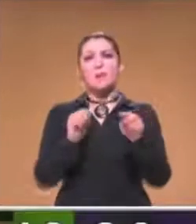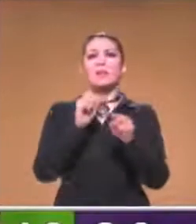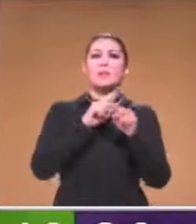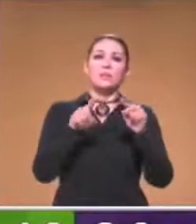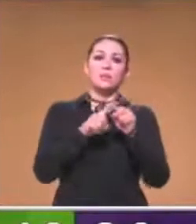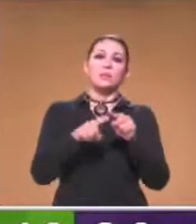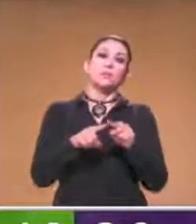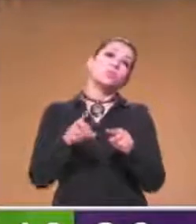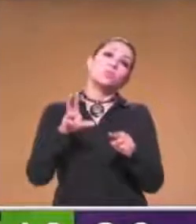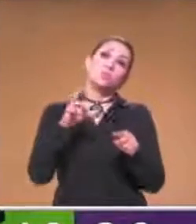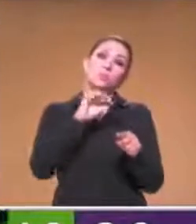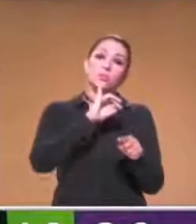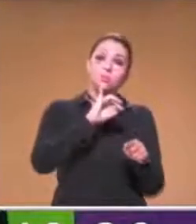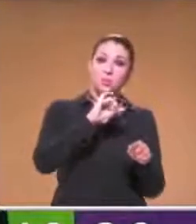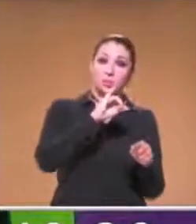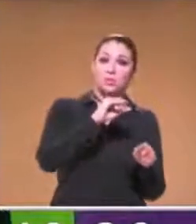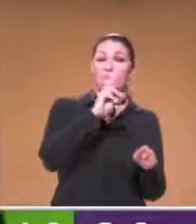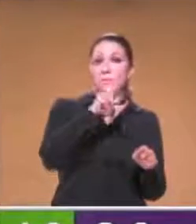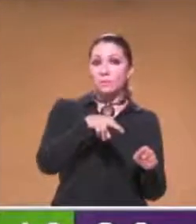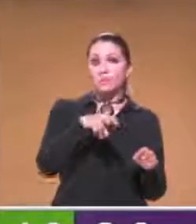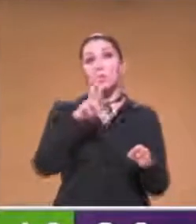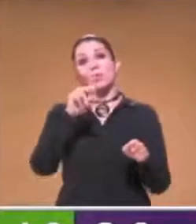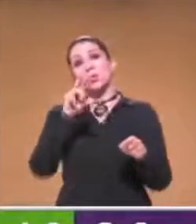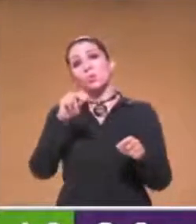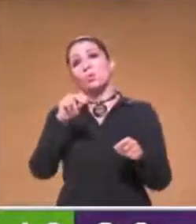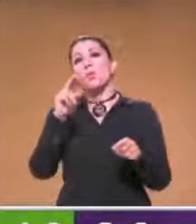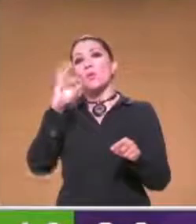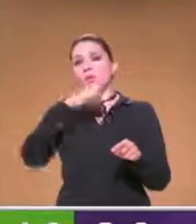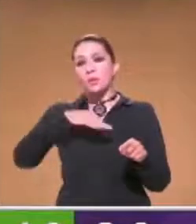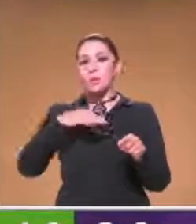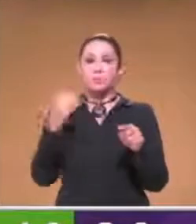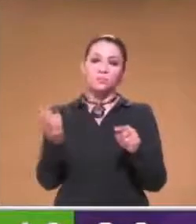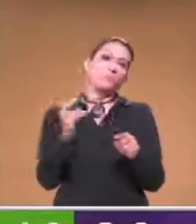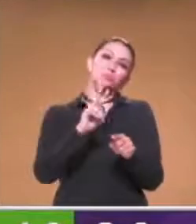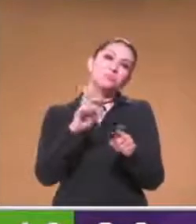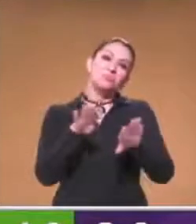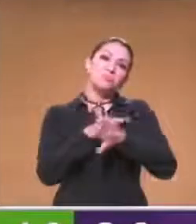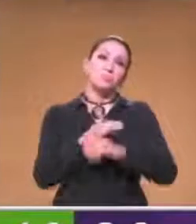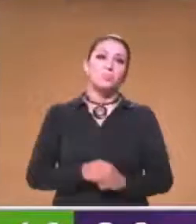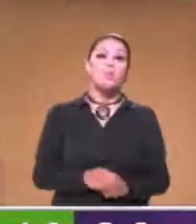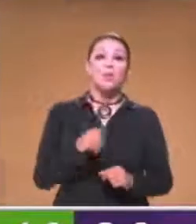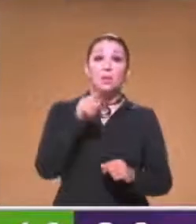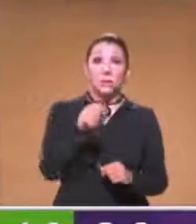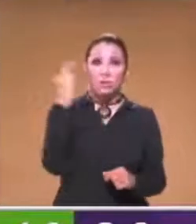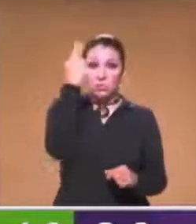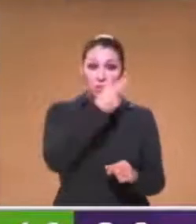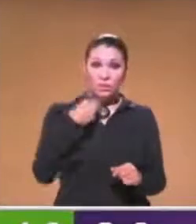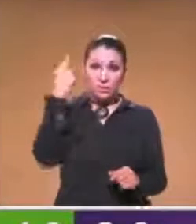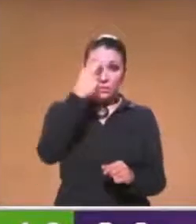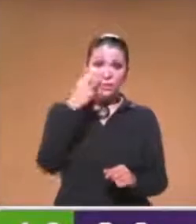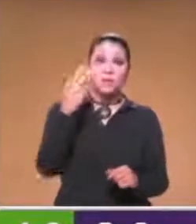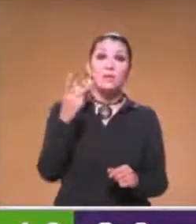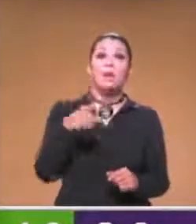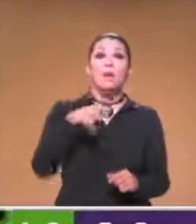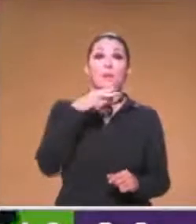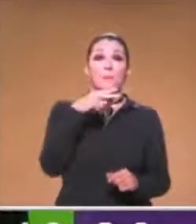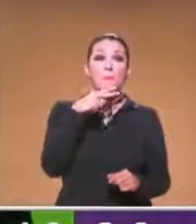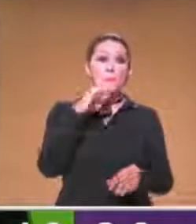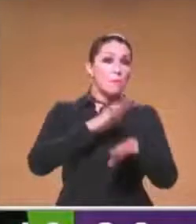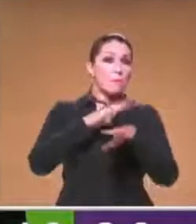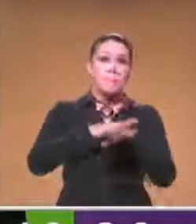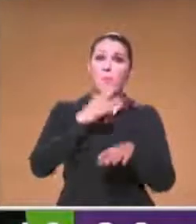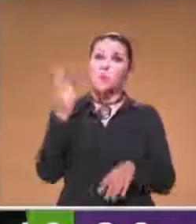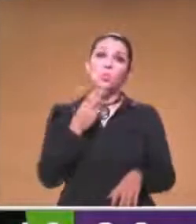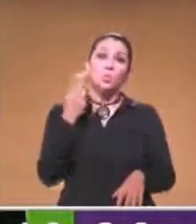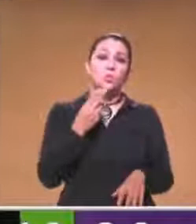lo es, en caso de ser negativa. Si analizas estas estructuras, el verbo que más estamos utilizando es el